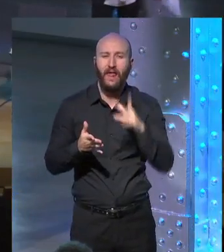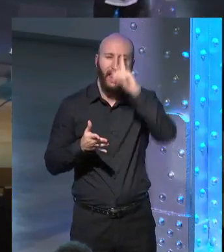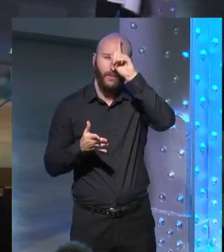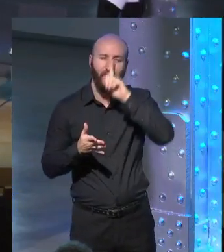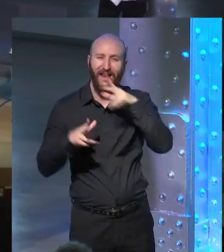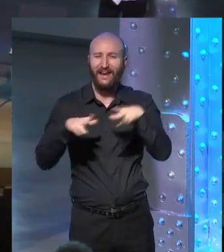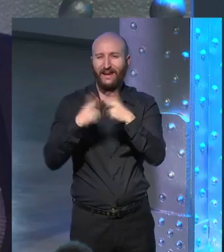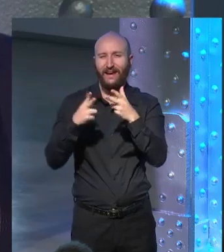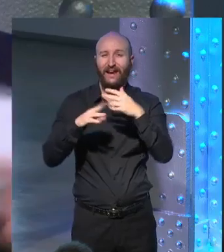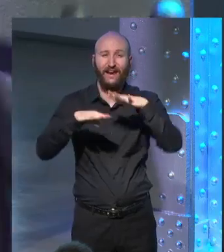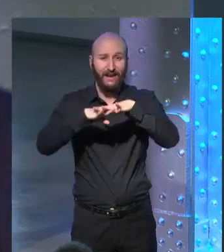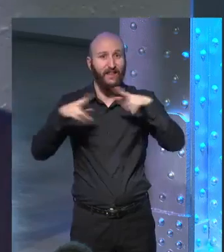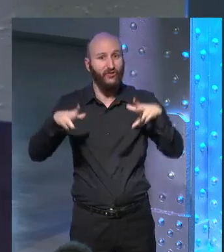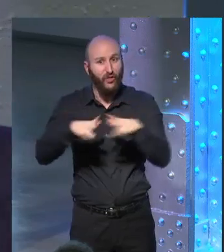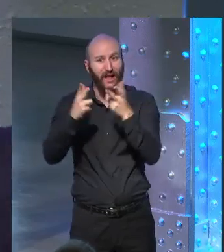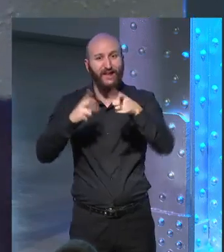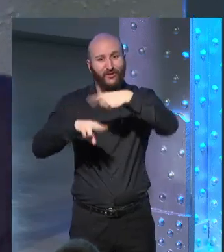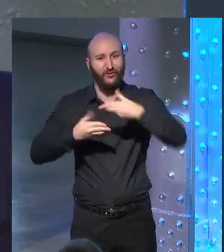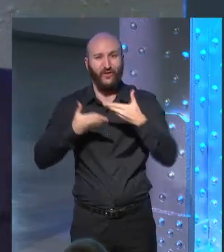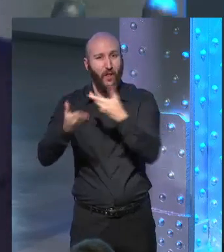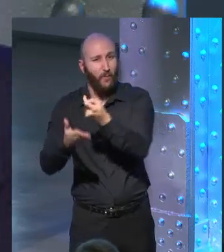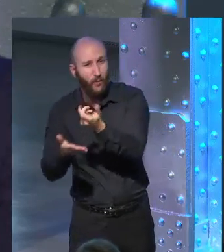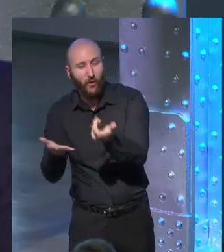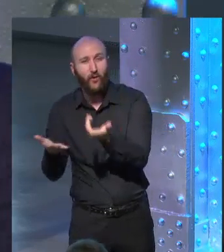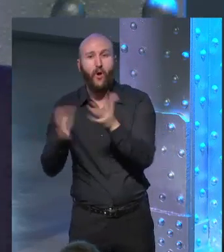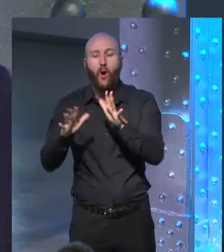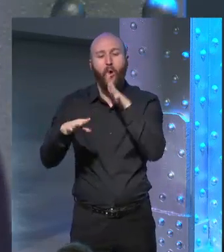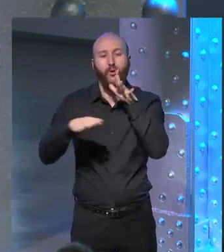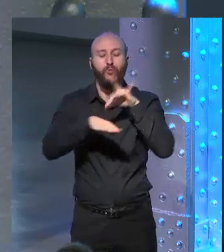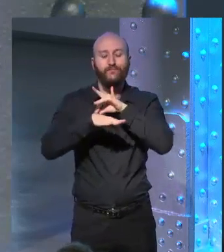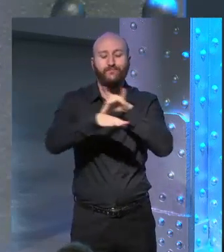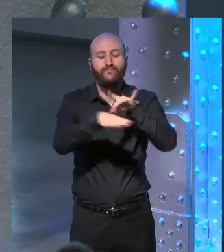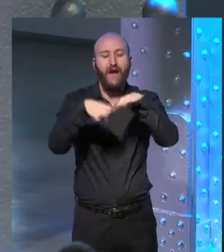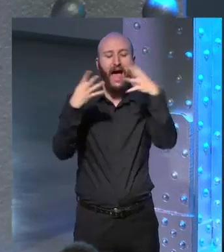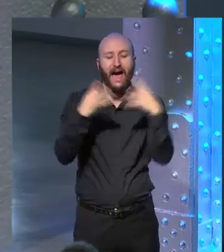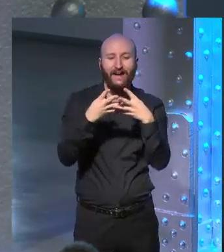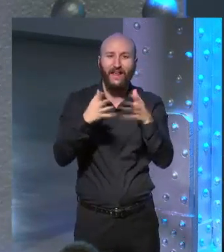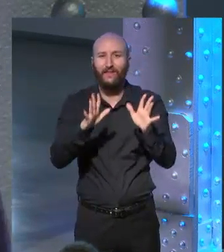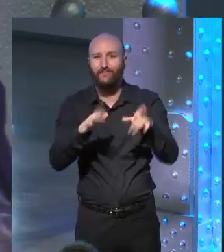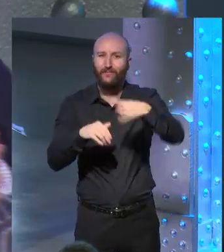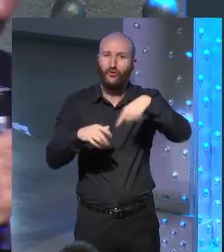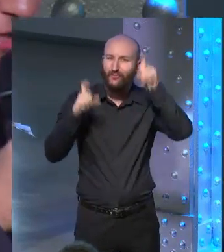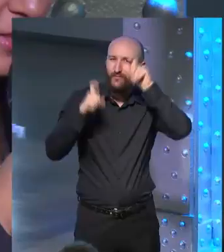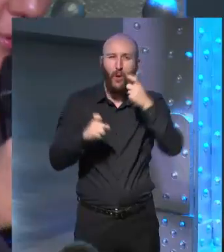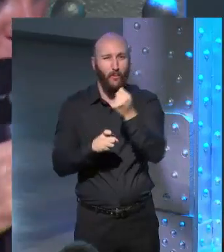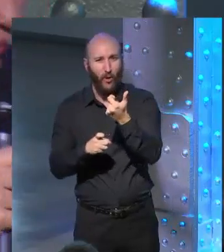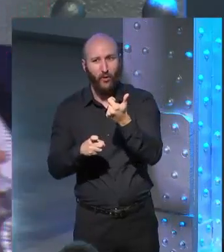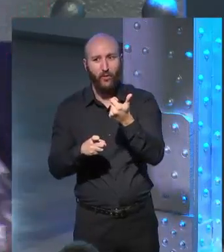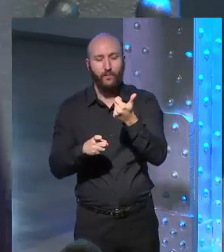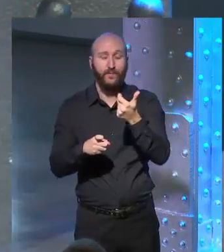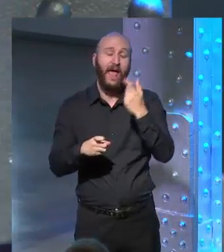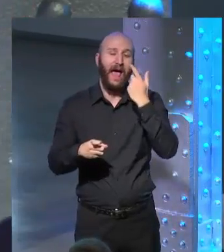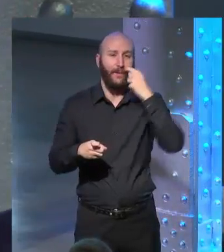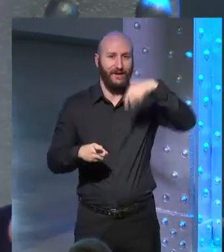perfiles en redes sociales, vuestra navegación por la red. Hay muchos consejos que podéis seguir y hay muchos debates que podemos abrir en ese sentido. Espero